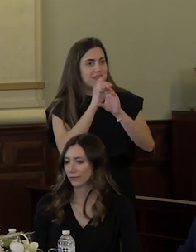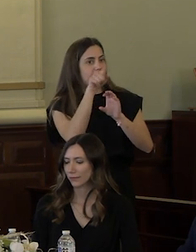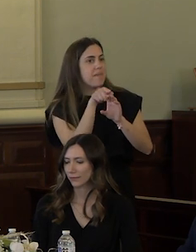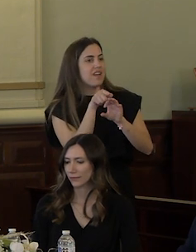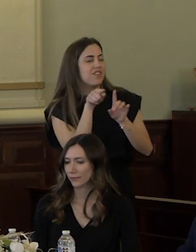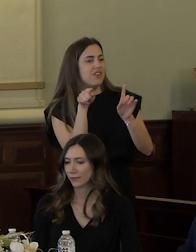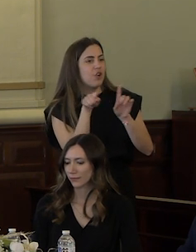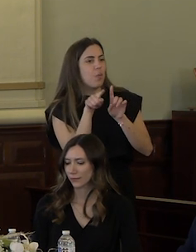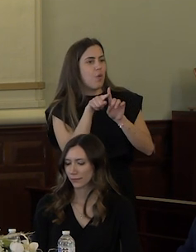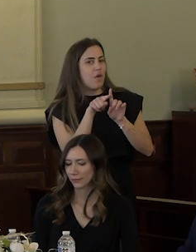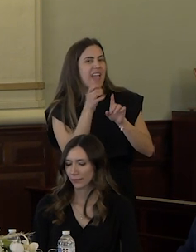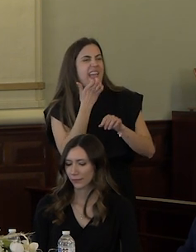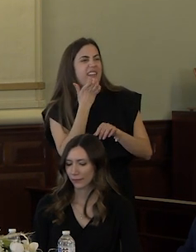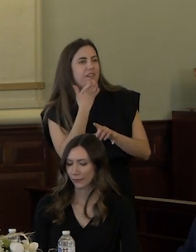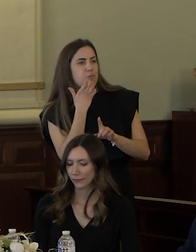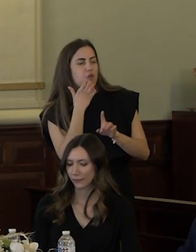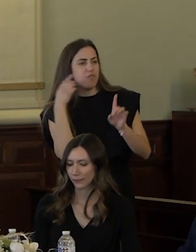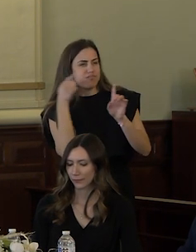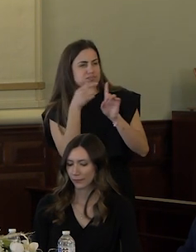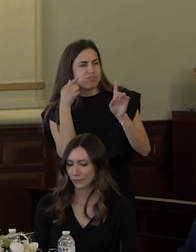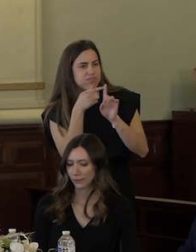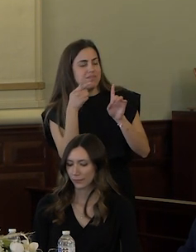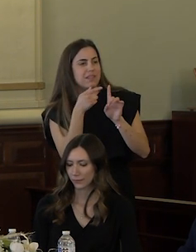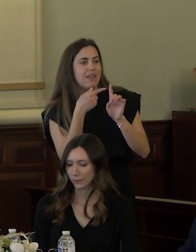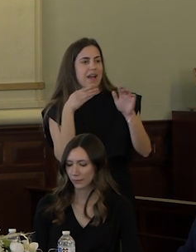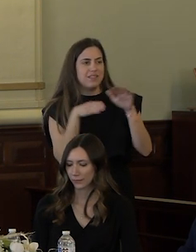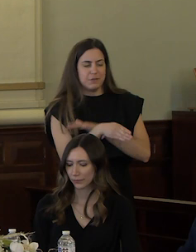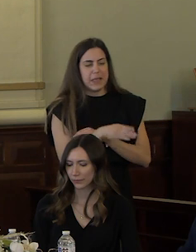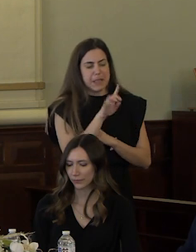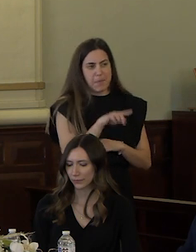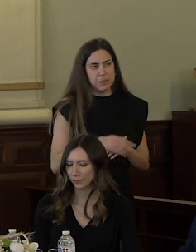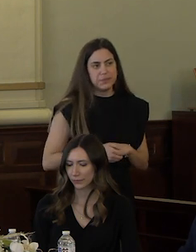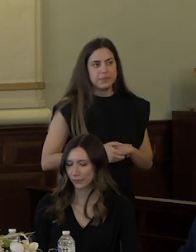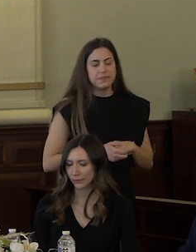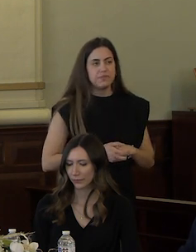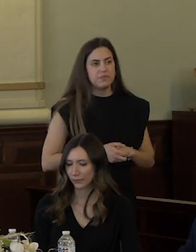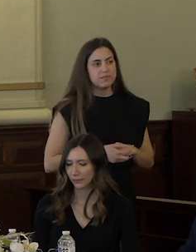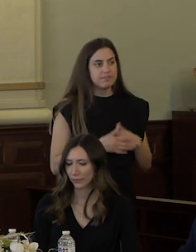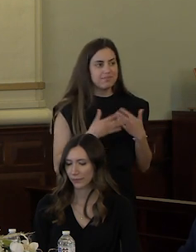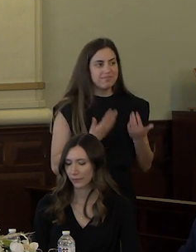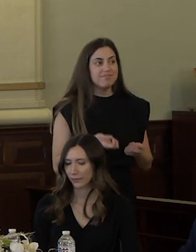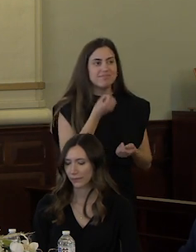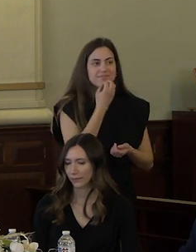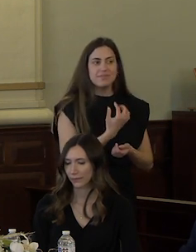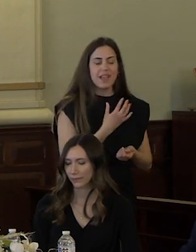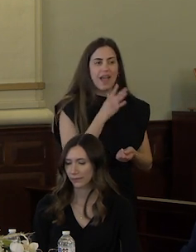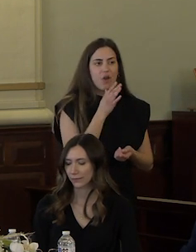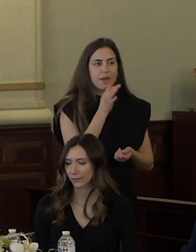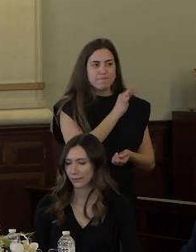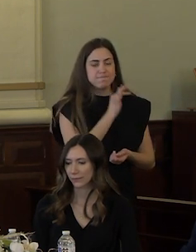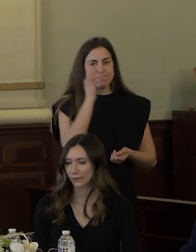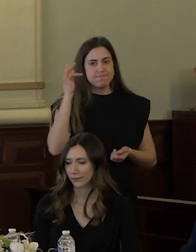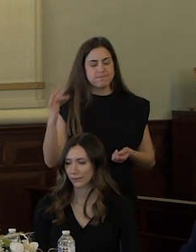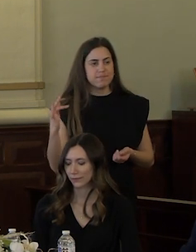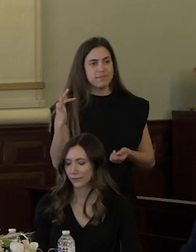ejemplo de accesibilidad a una estación de transporte para todos. Bueno, le voy a dar la palabra a nuestro